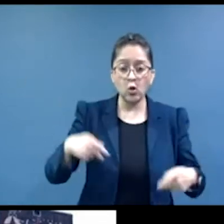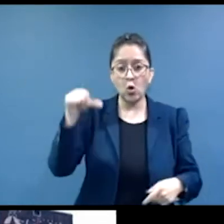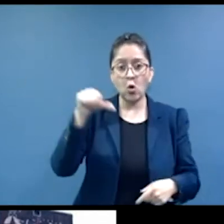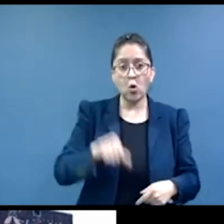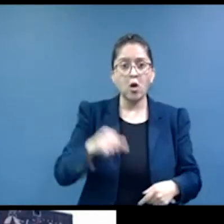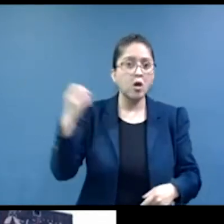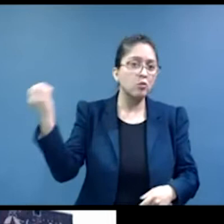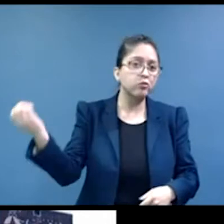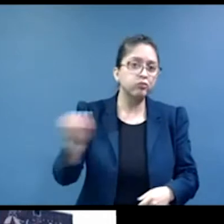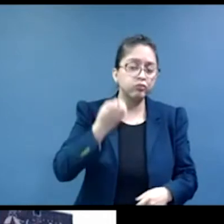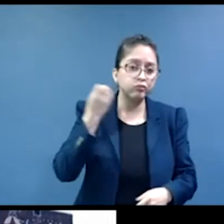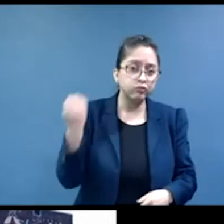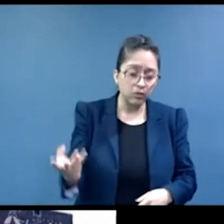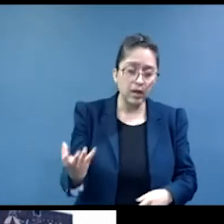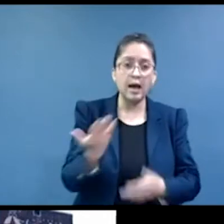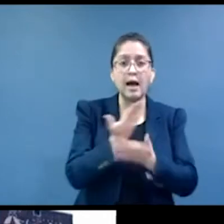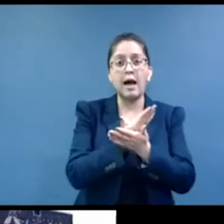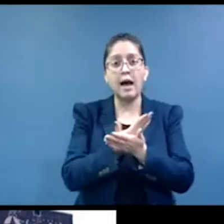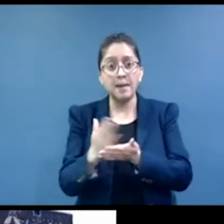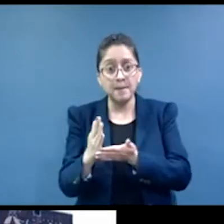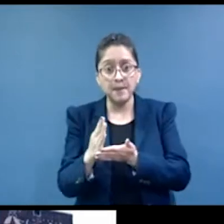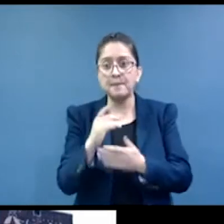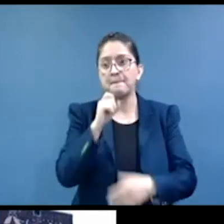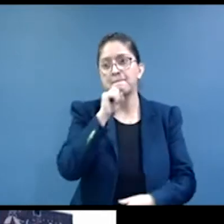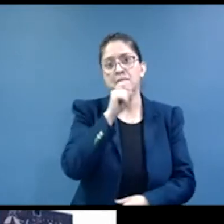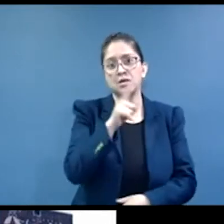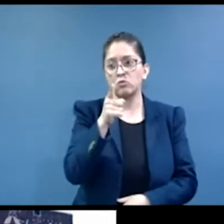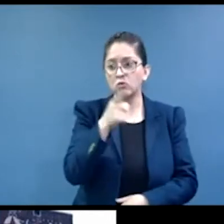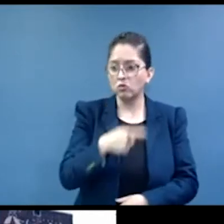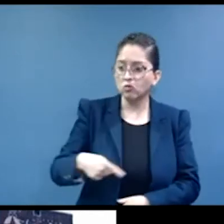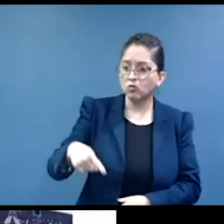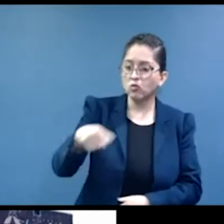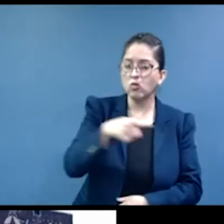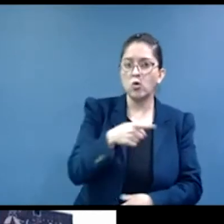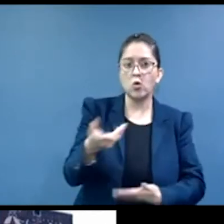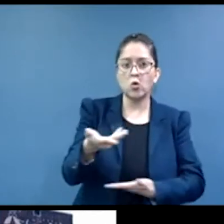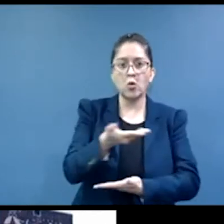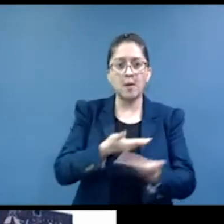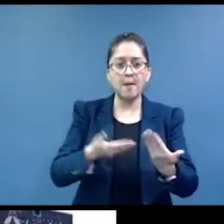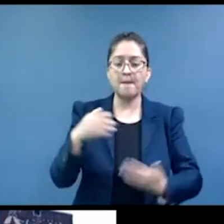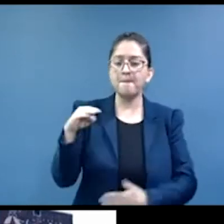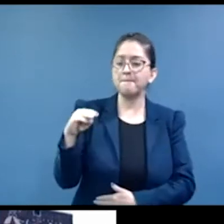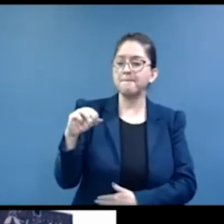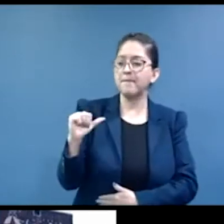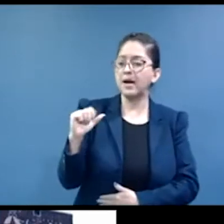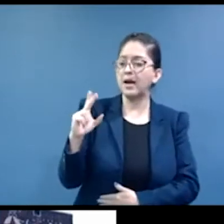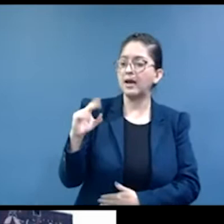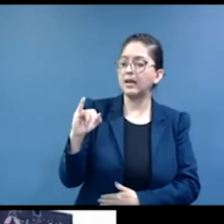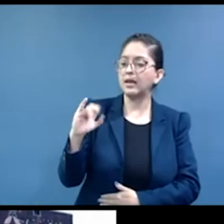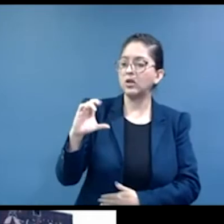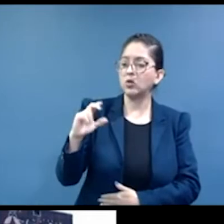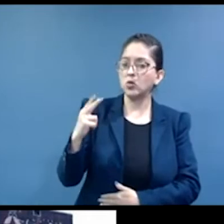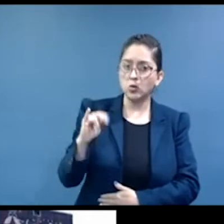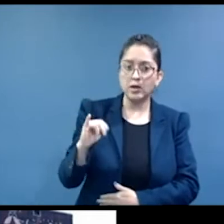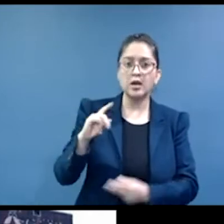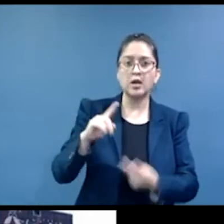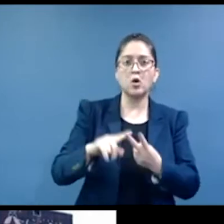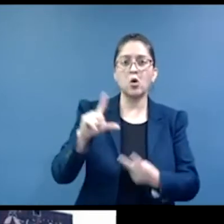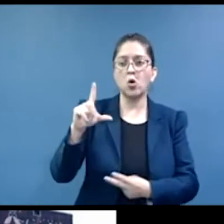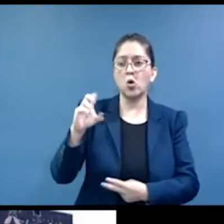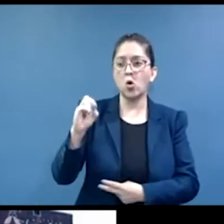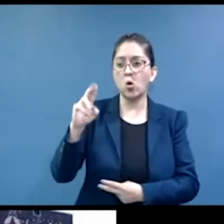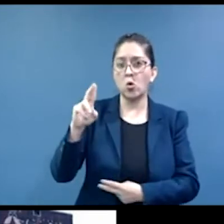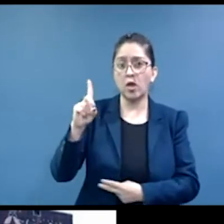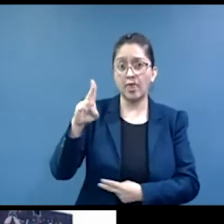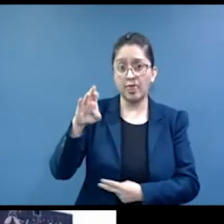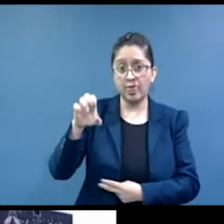Y además también decir que es un honor para mí compartir este espacio con Marichuy y con Lourdes, dos grandes especialistas en